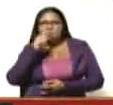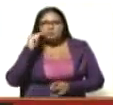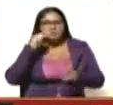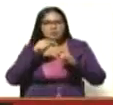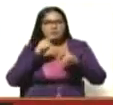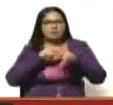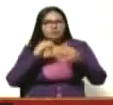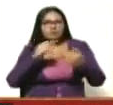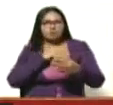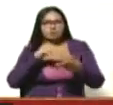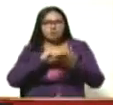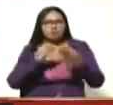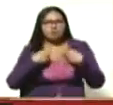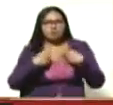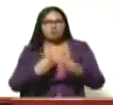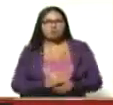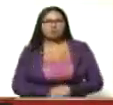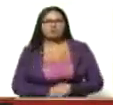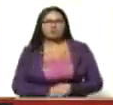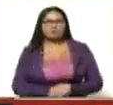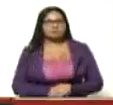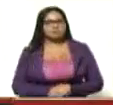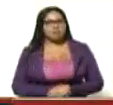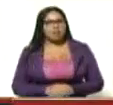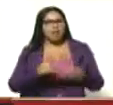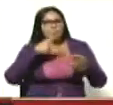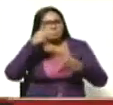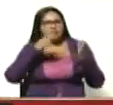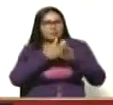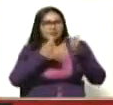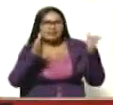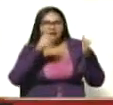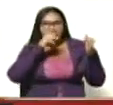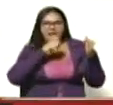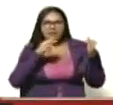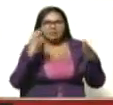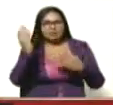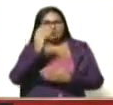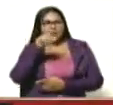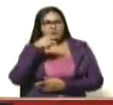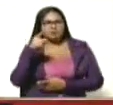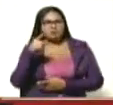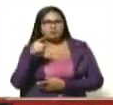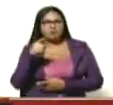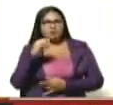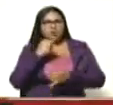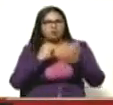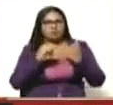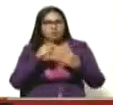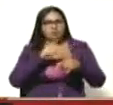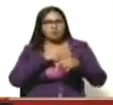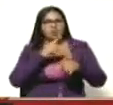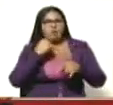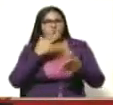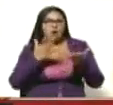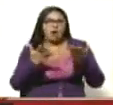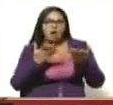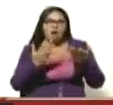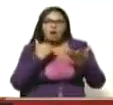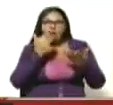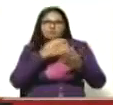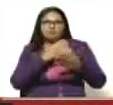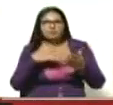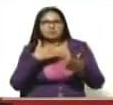época que nos tocó vivir. Freddy, la poesía estuvo apartada durante muchos años en Colombia, durante los últimos tiempos, o de una u otra manera se